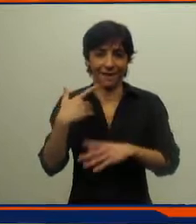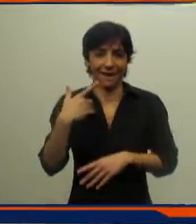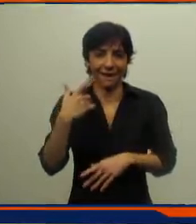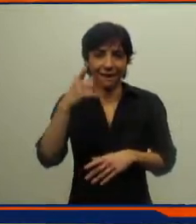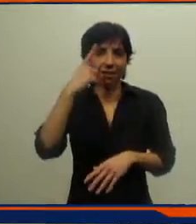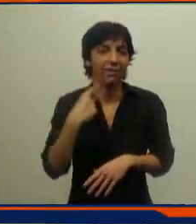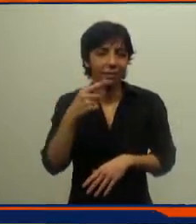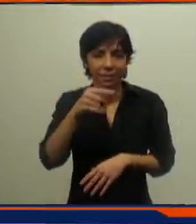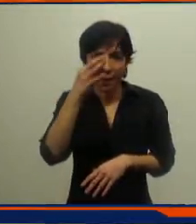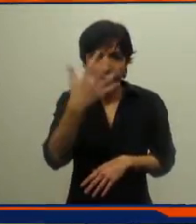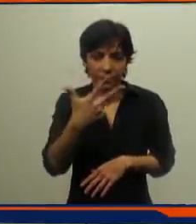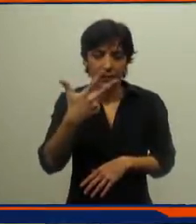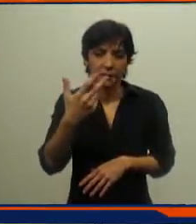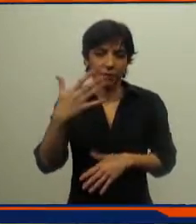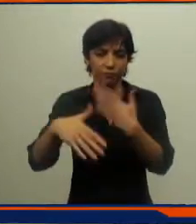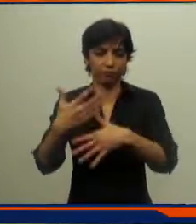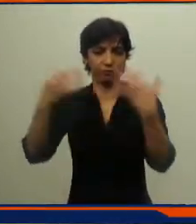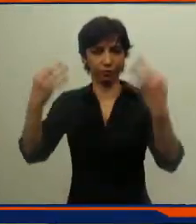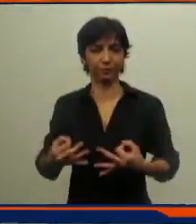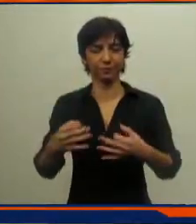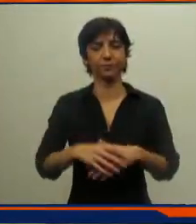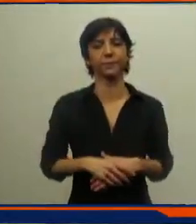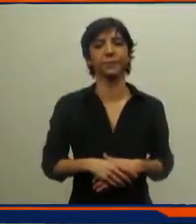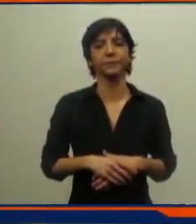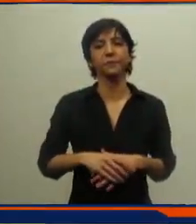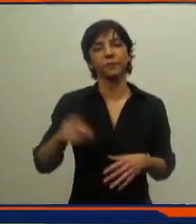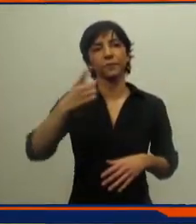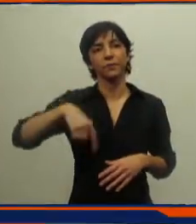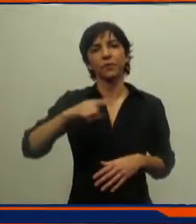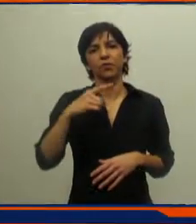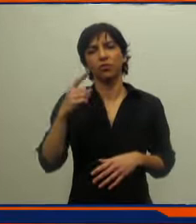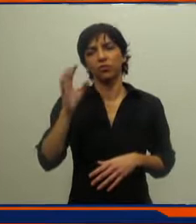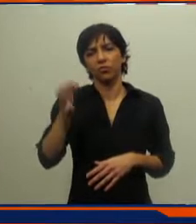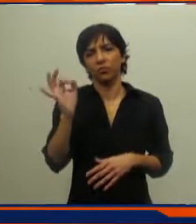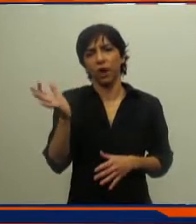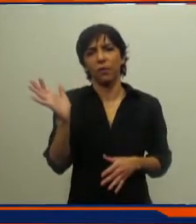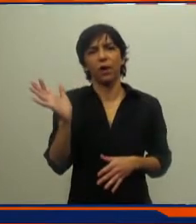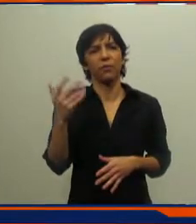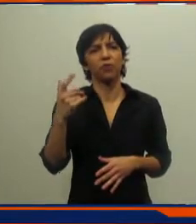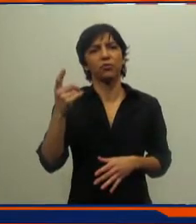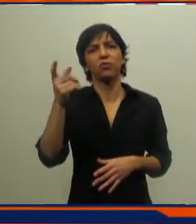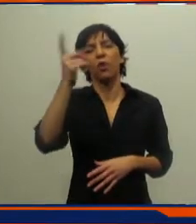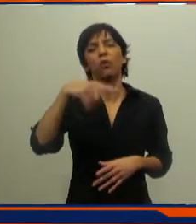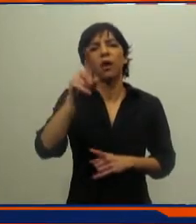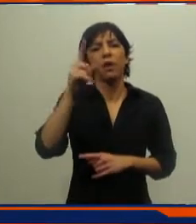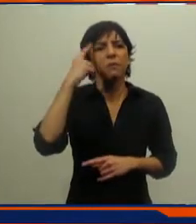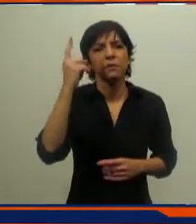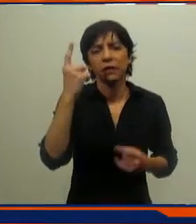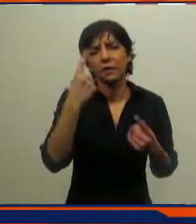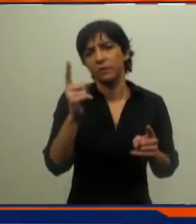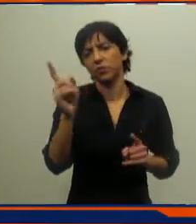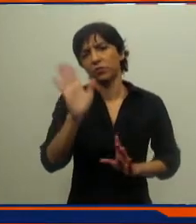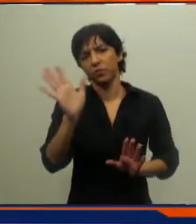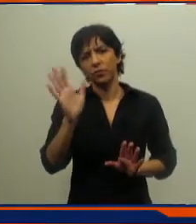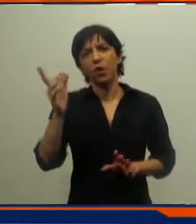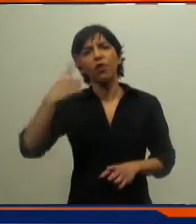contra un equipo que debemos pasarlo por historia y por la camiseta y están todos equivocados. Vamos a jugar contra